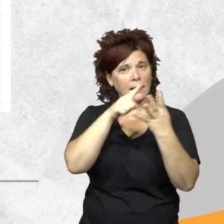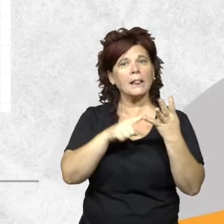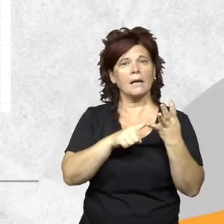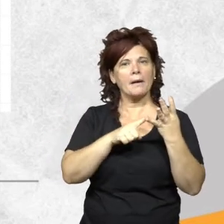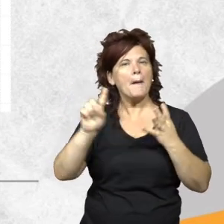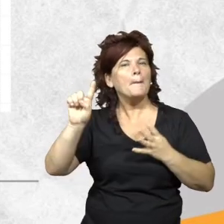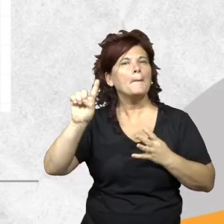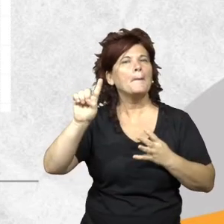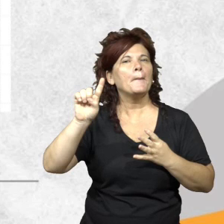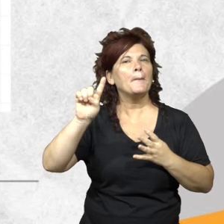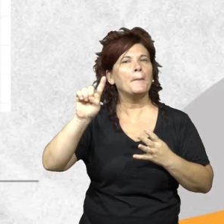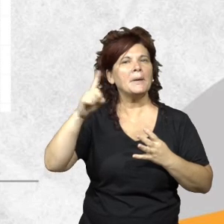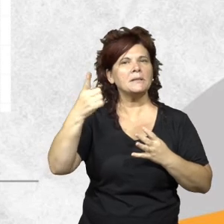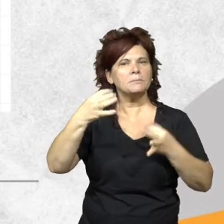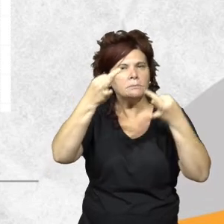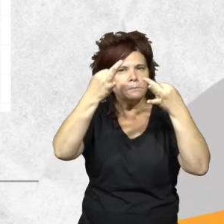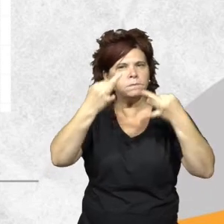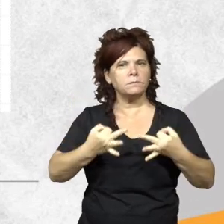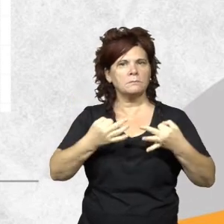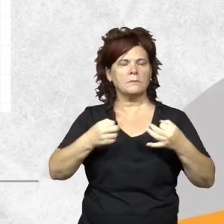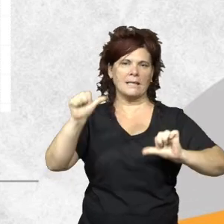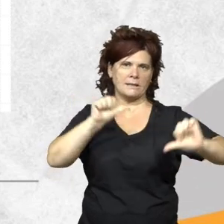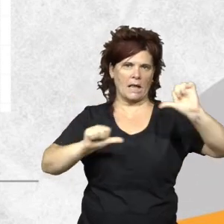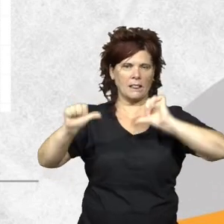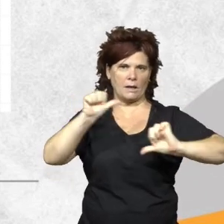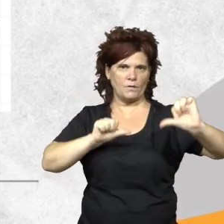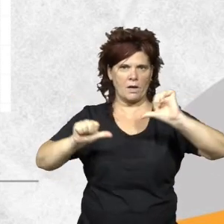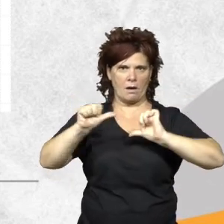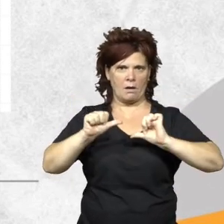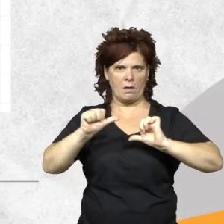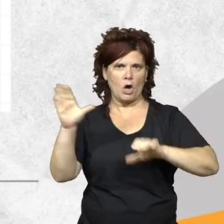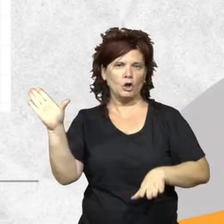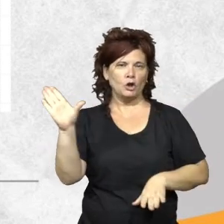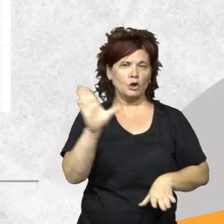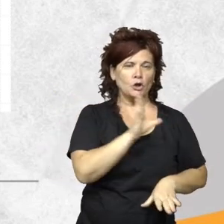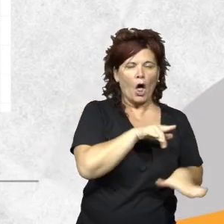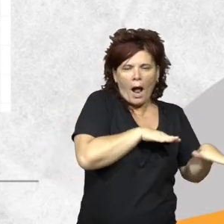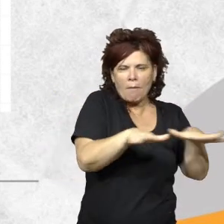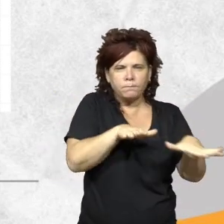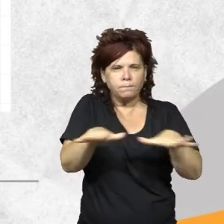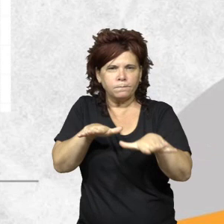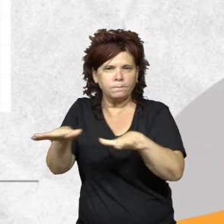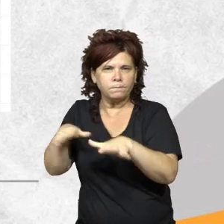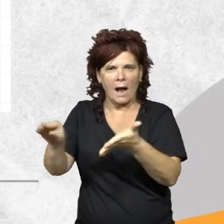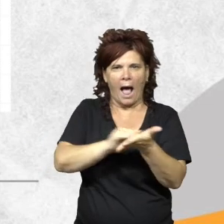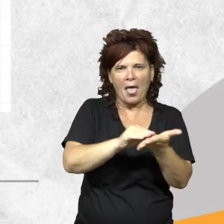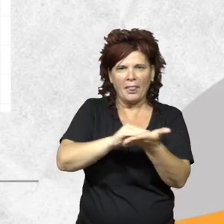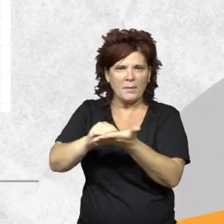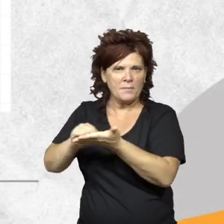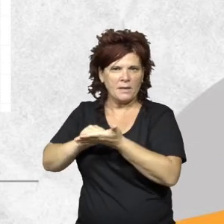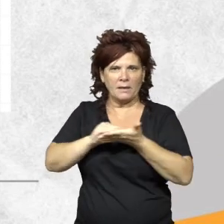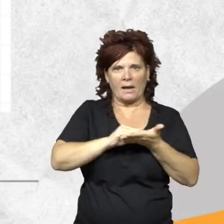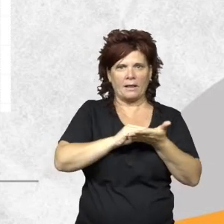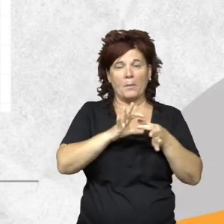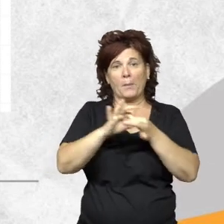es un principio de rigurosidad científica, porque todos y cada uno de los actos administrativos que emite la